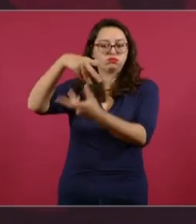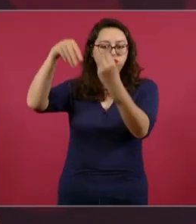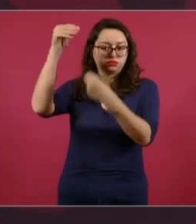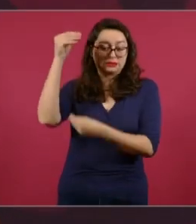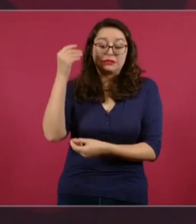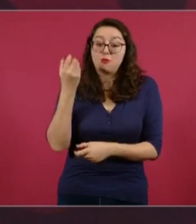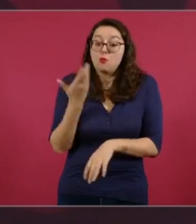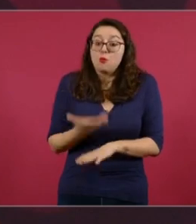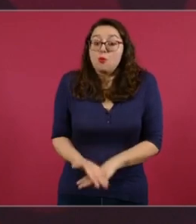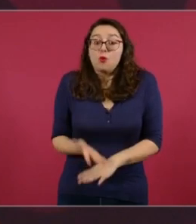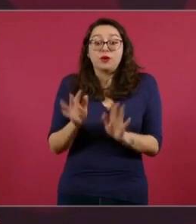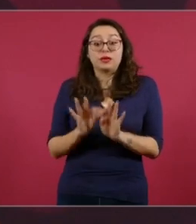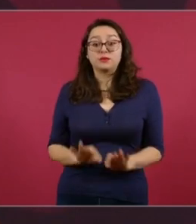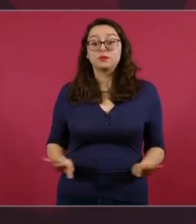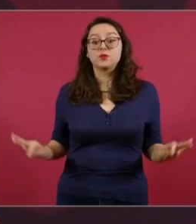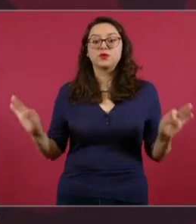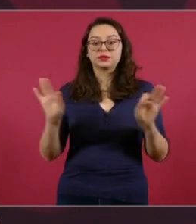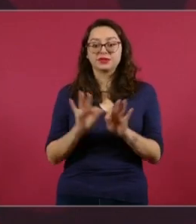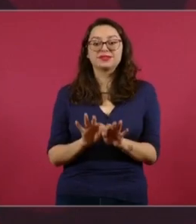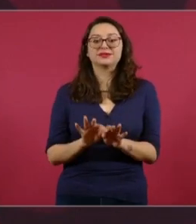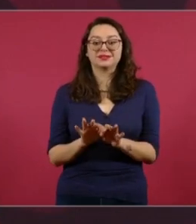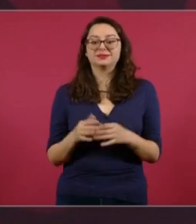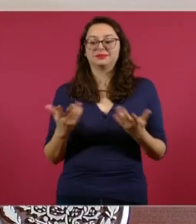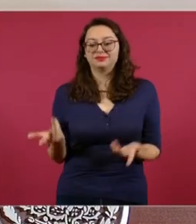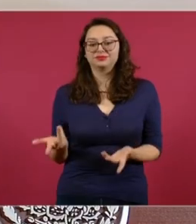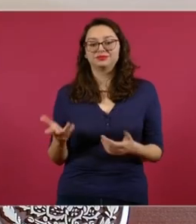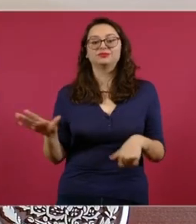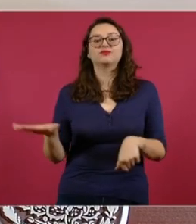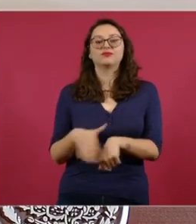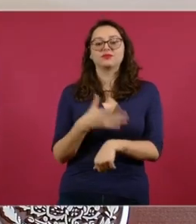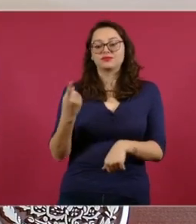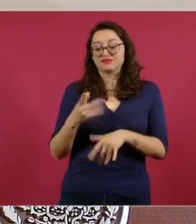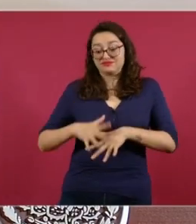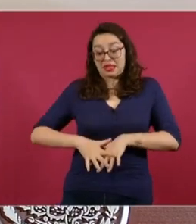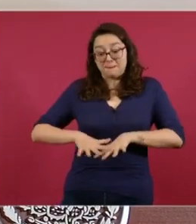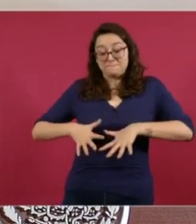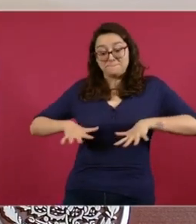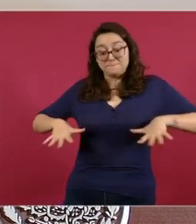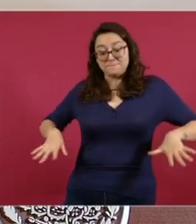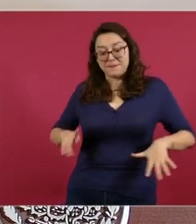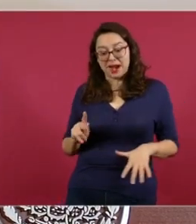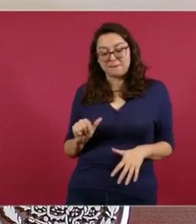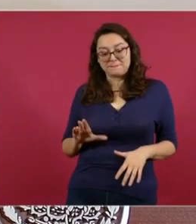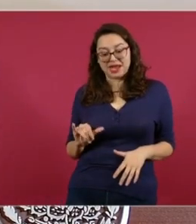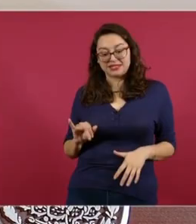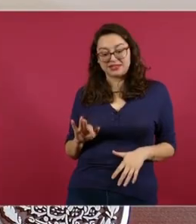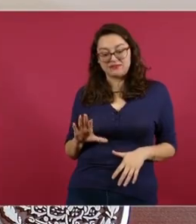indispensable, necesario para unir el Pacífico con el Atlántico.